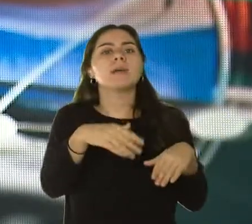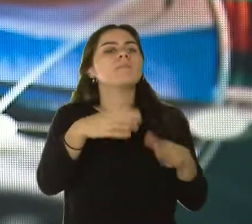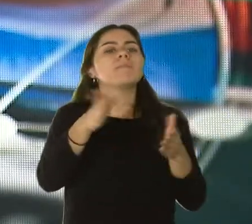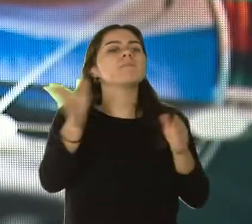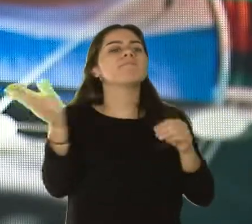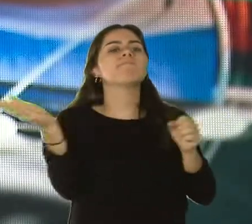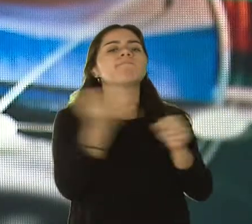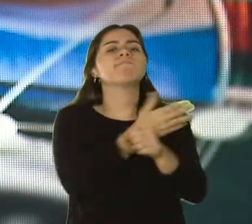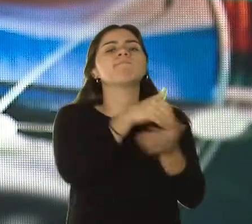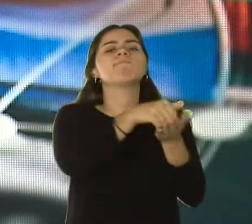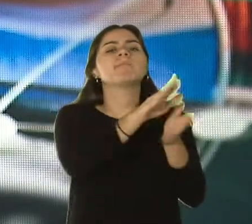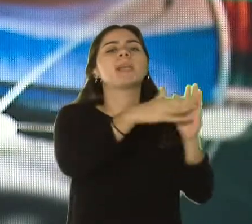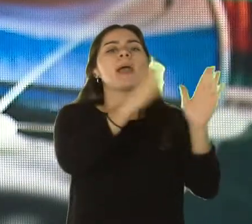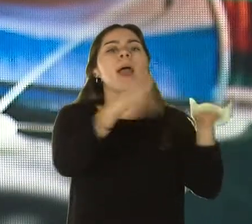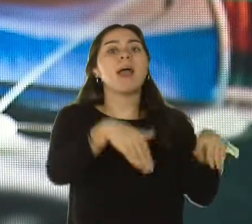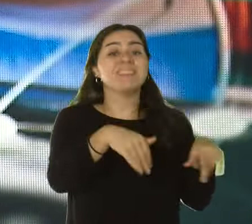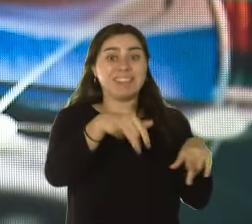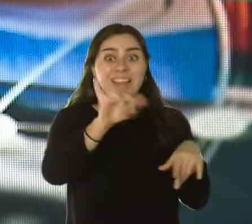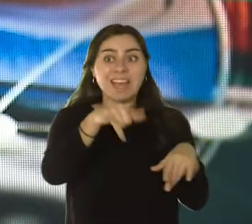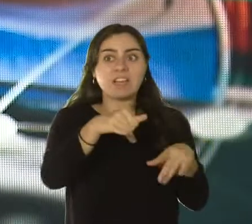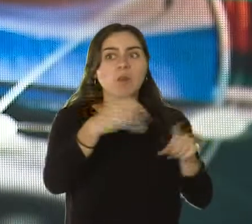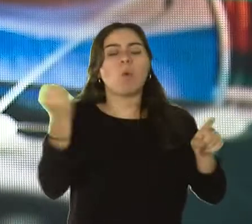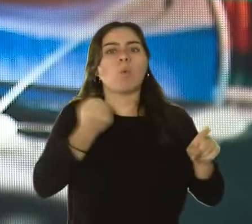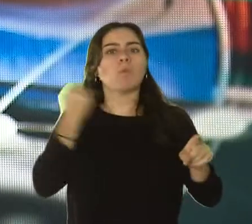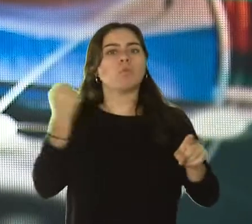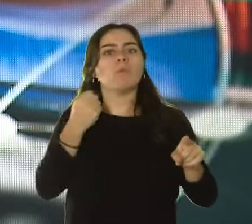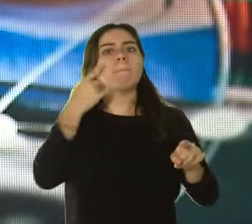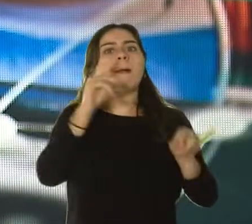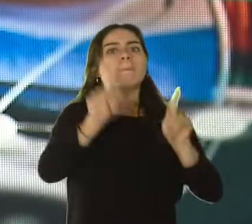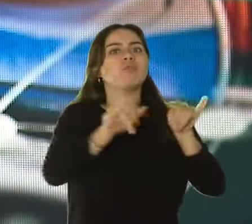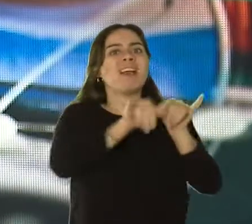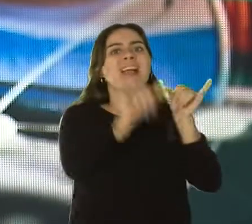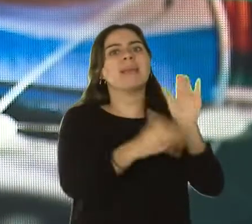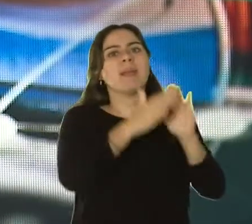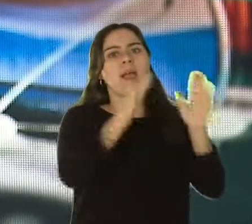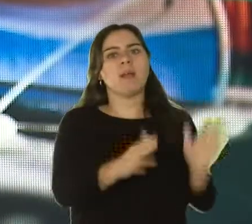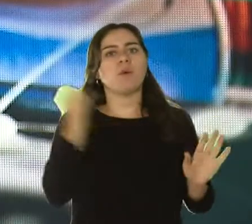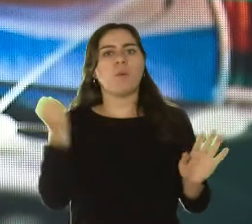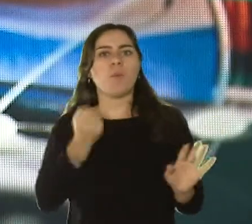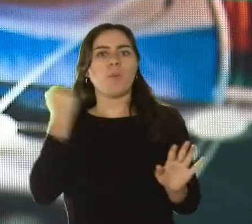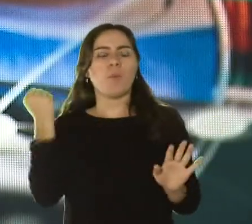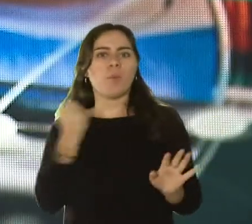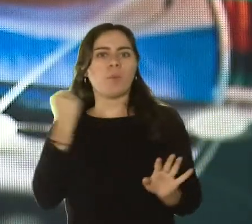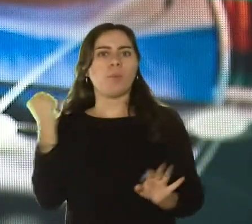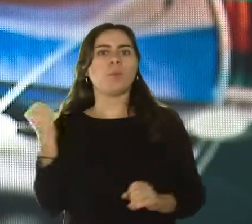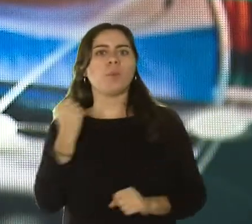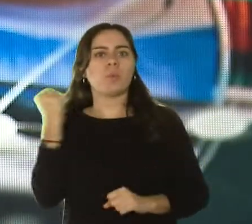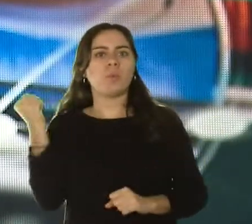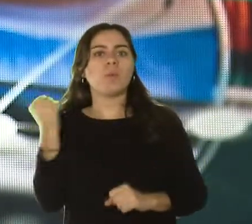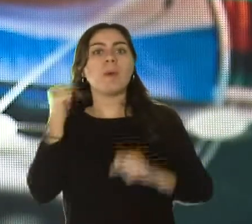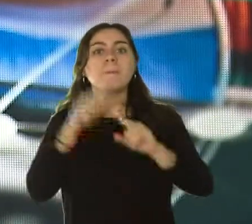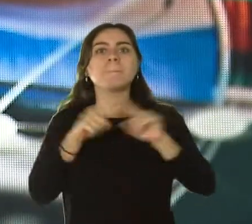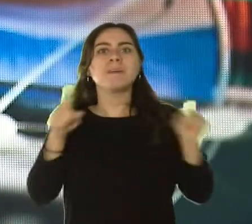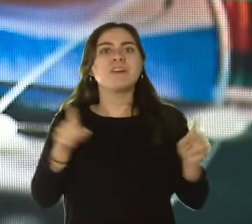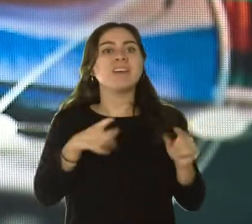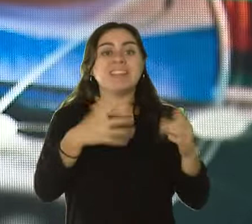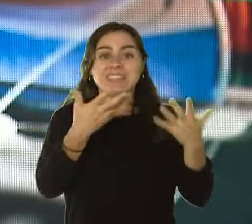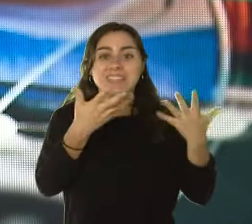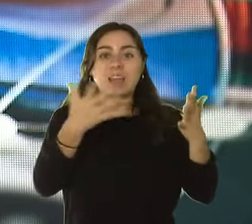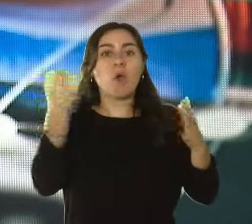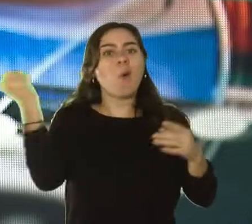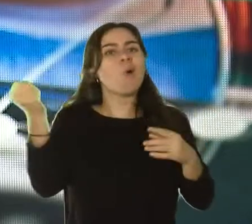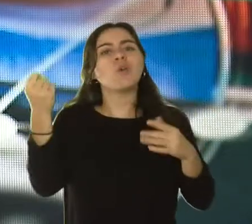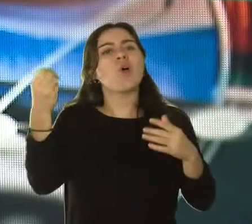de las personas que estaban en atraso. Pero desgraciadamente ese remedio ya no está disponible